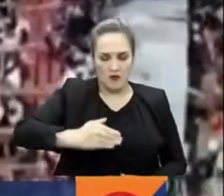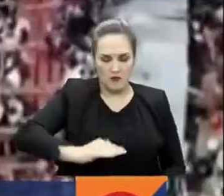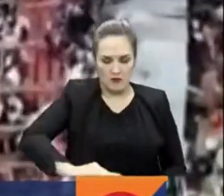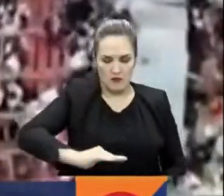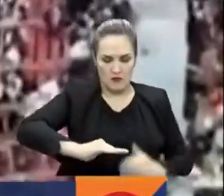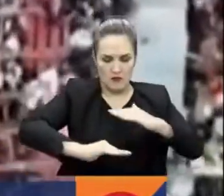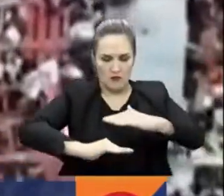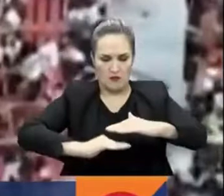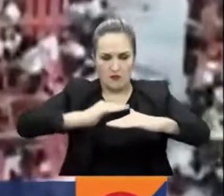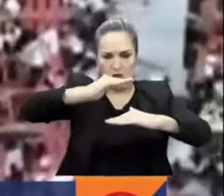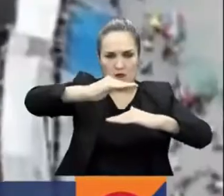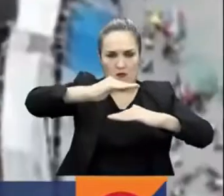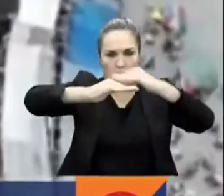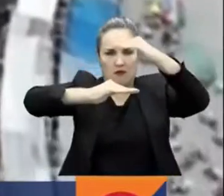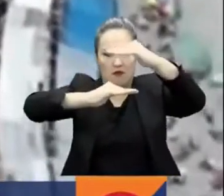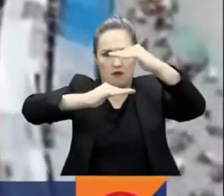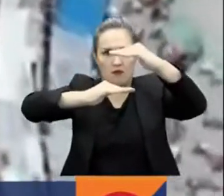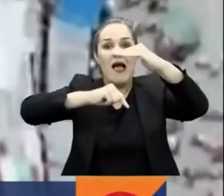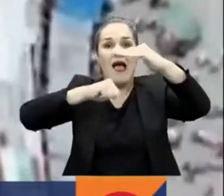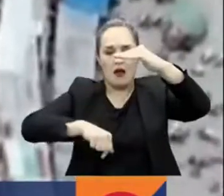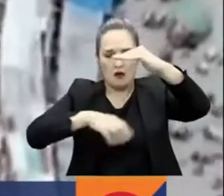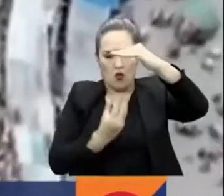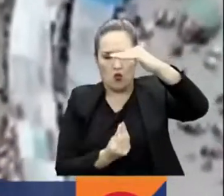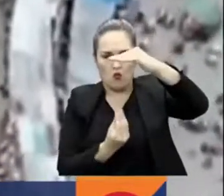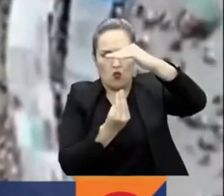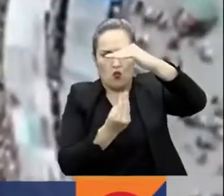se sostenían de los largos postes.